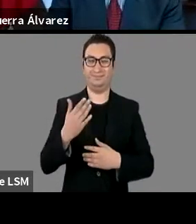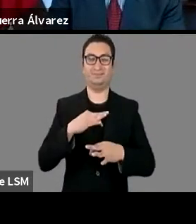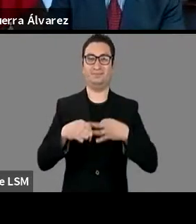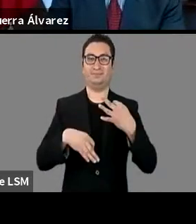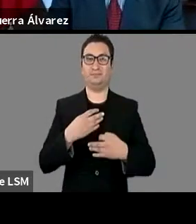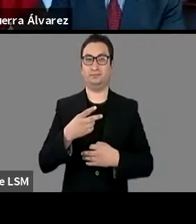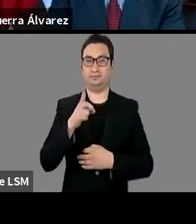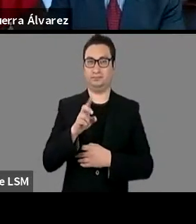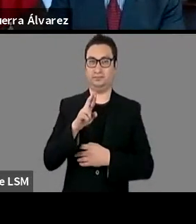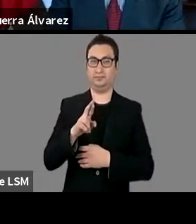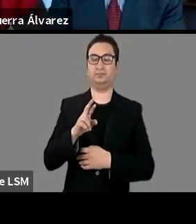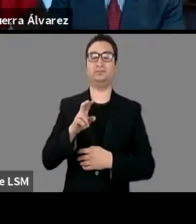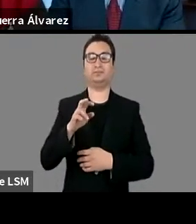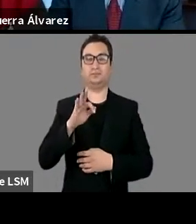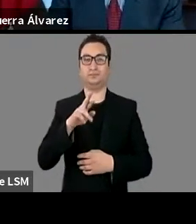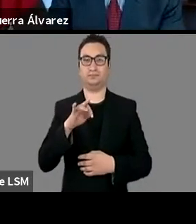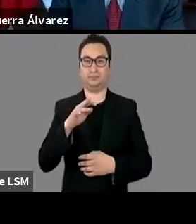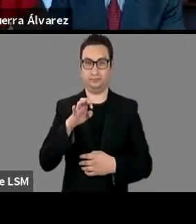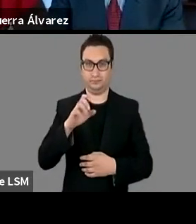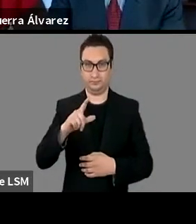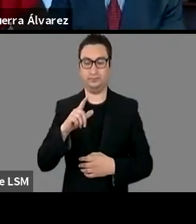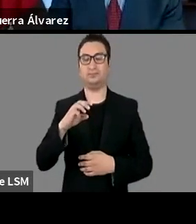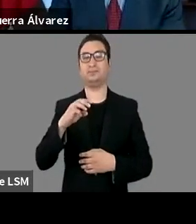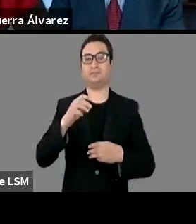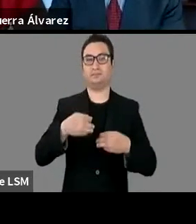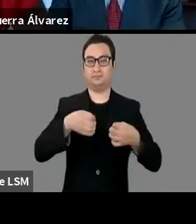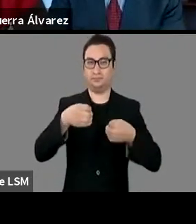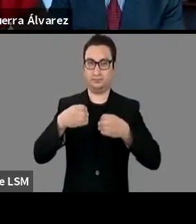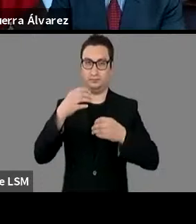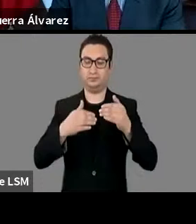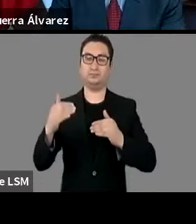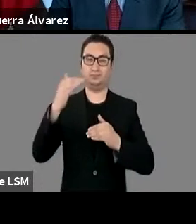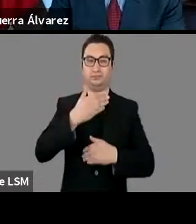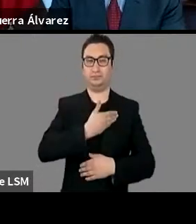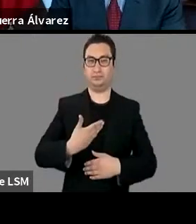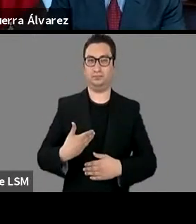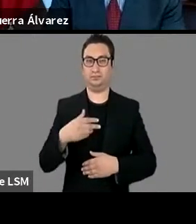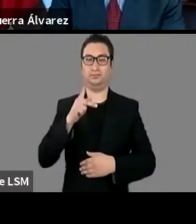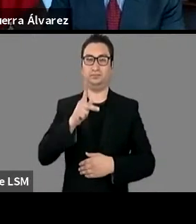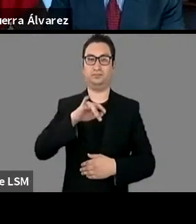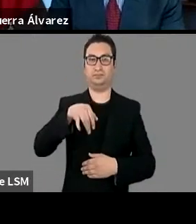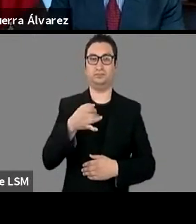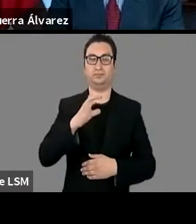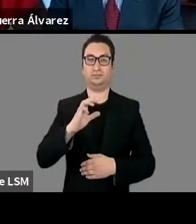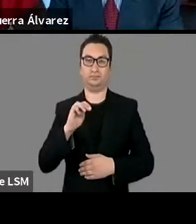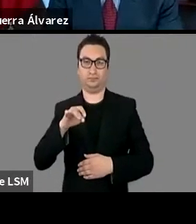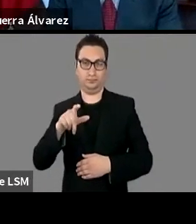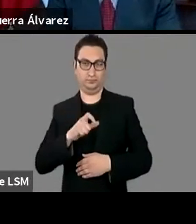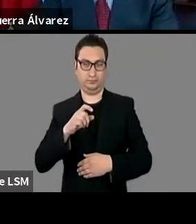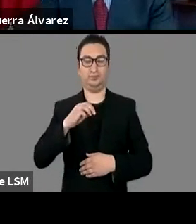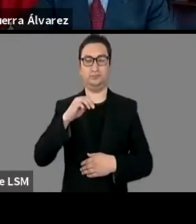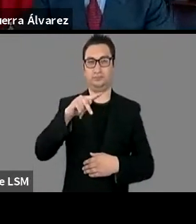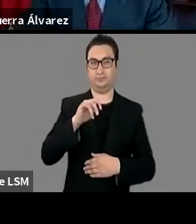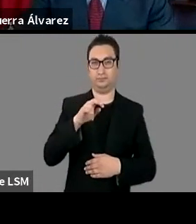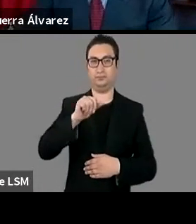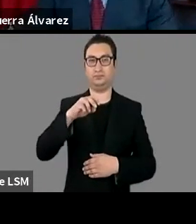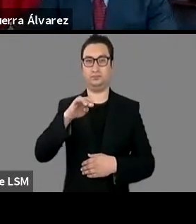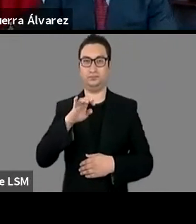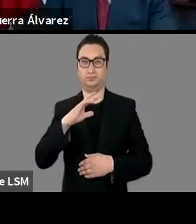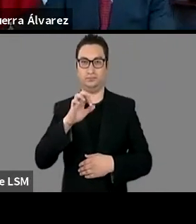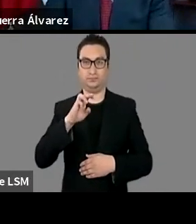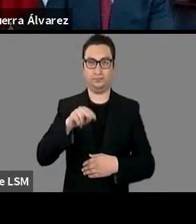Guerra Álvarez, magistrado presidente del Poder Judicial de la Ciudad de México, maestra María del Carmen Carreón Castro, magistrada de la